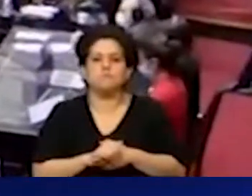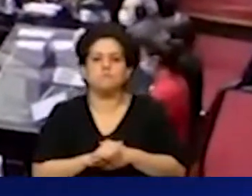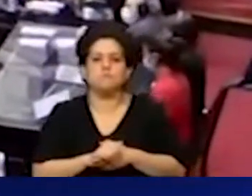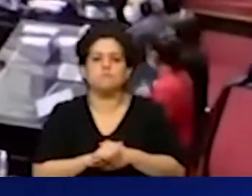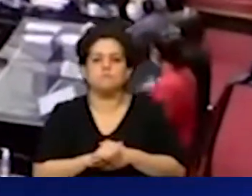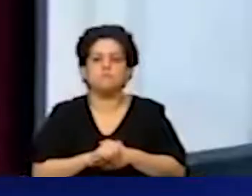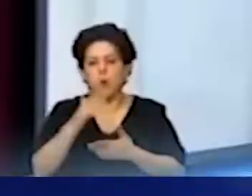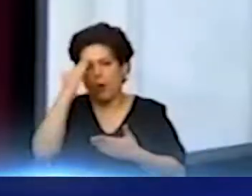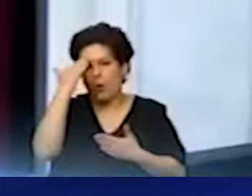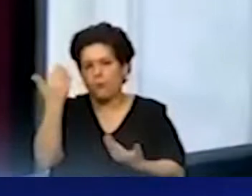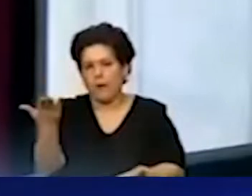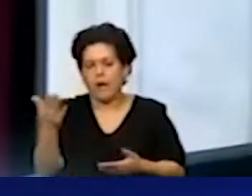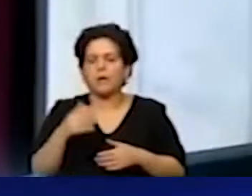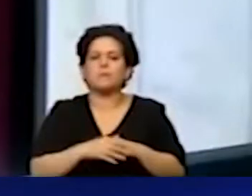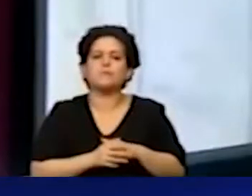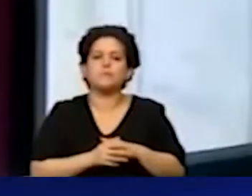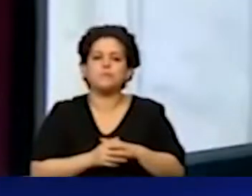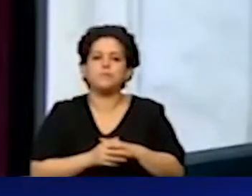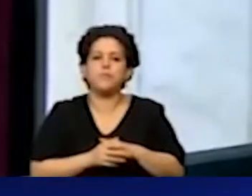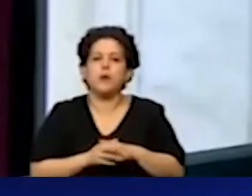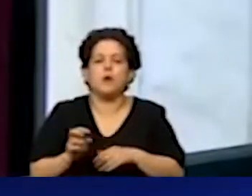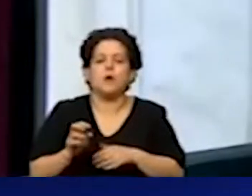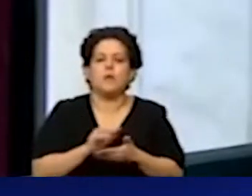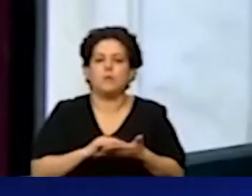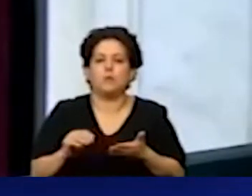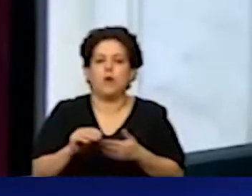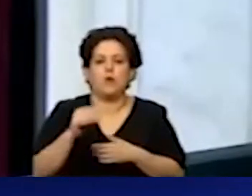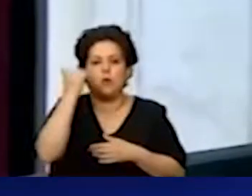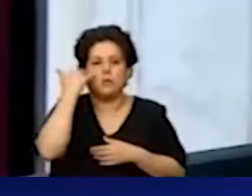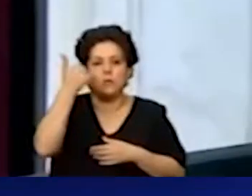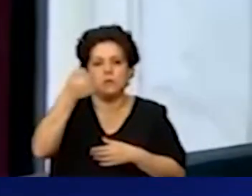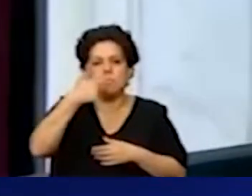Para rendir un homenaje tiene la palabra el diputado Hugo Yasky.